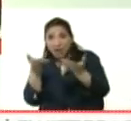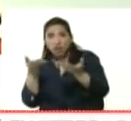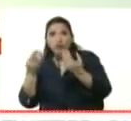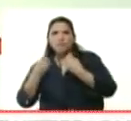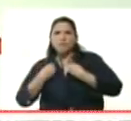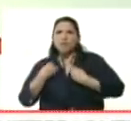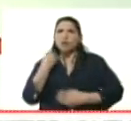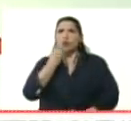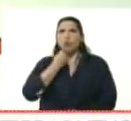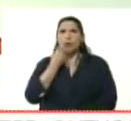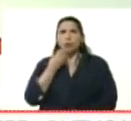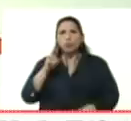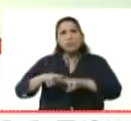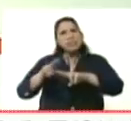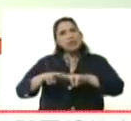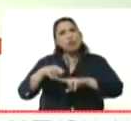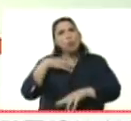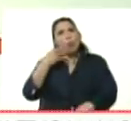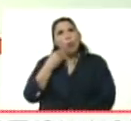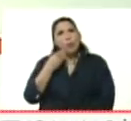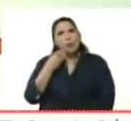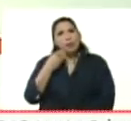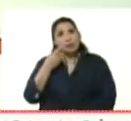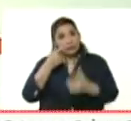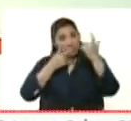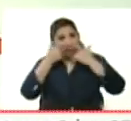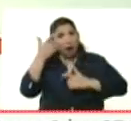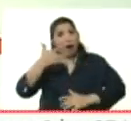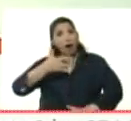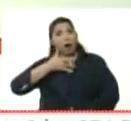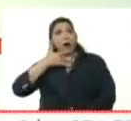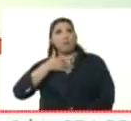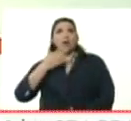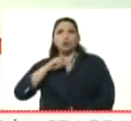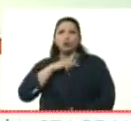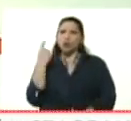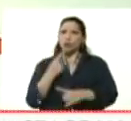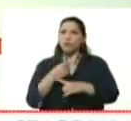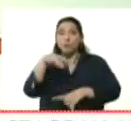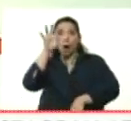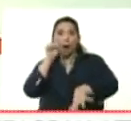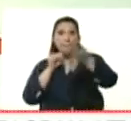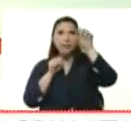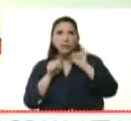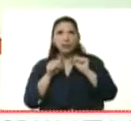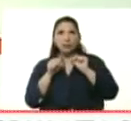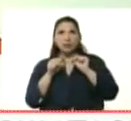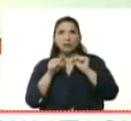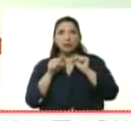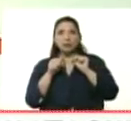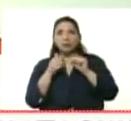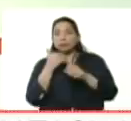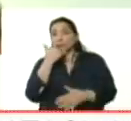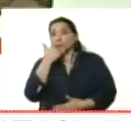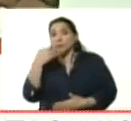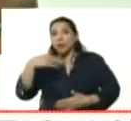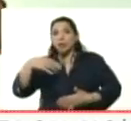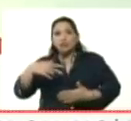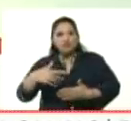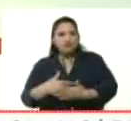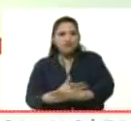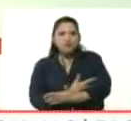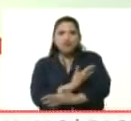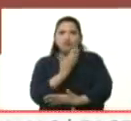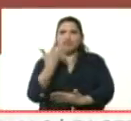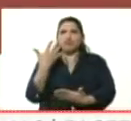juventud, pequeños, jóvenes, a Hugo Chávez. Nosotros tuvimos que aprender casi que por transfusión, ahí sobre